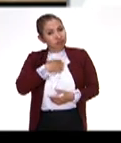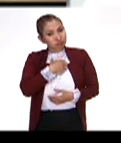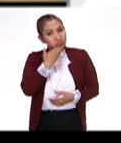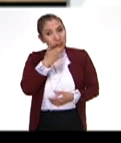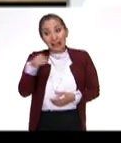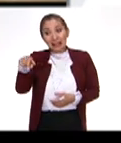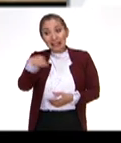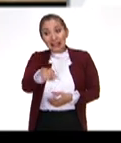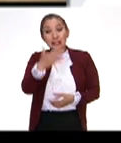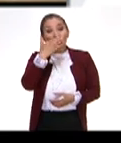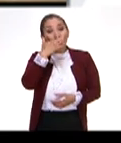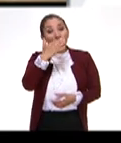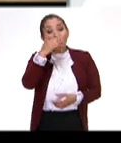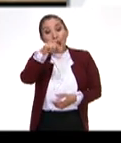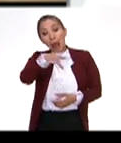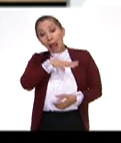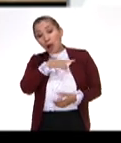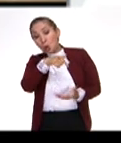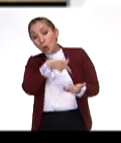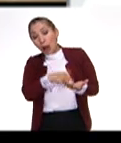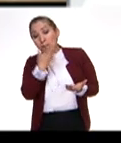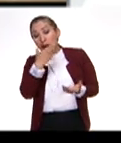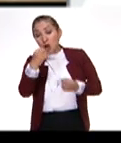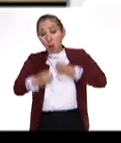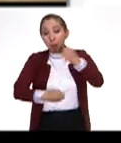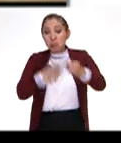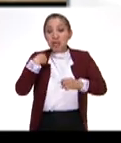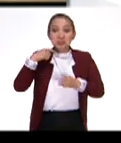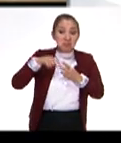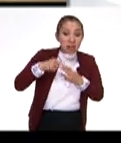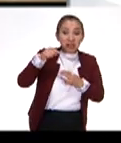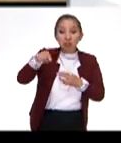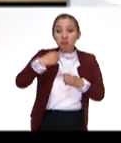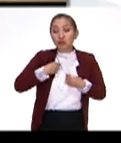alegría era que en Sonora había muy buenas puestas en escena